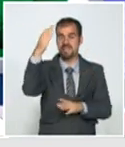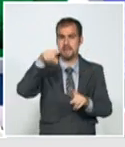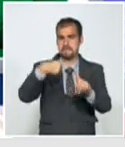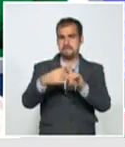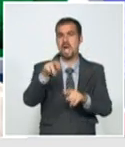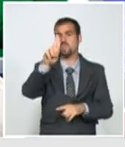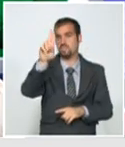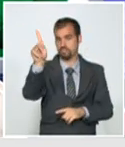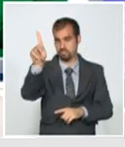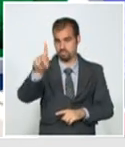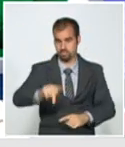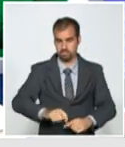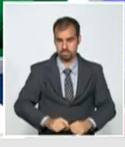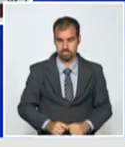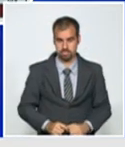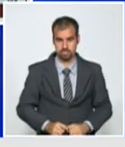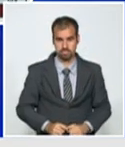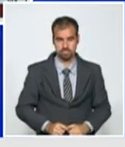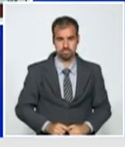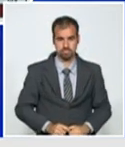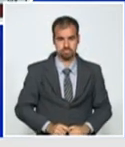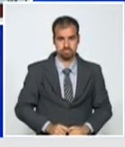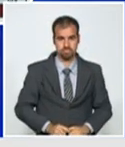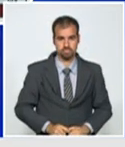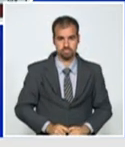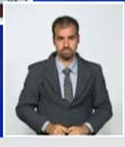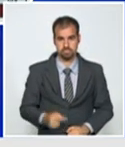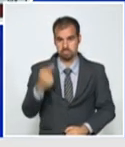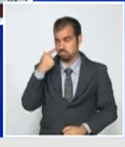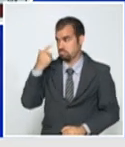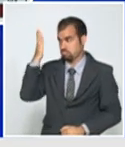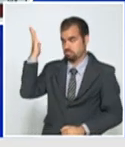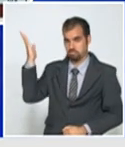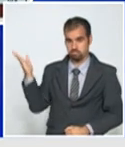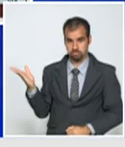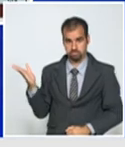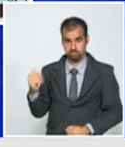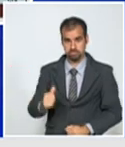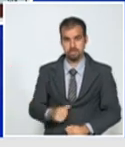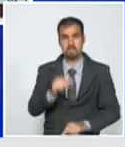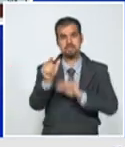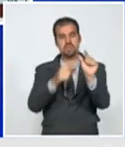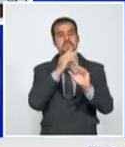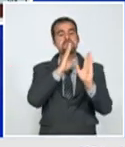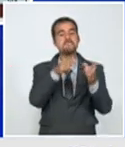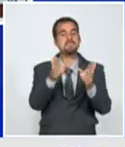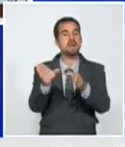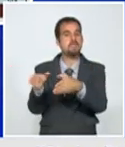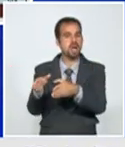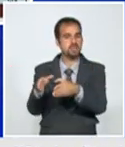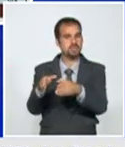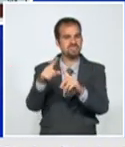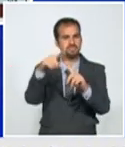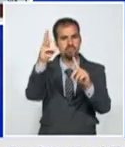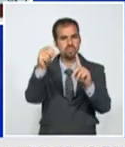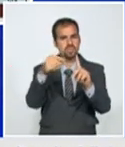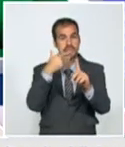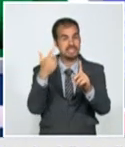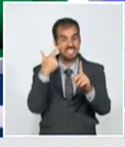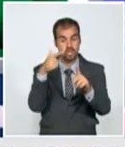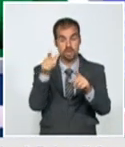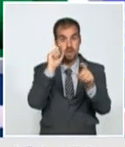Y vamos a el pastel de los casos fallecidos, que es otra de las cosas que más alarma,